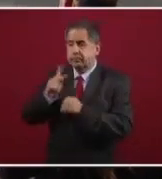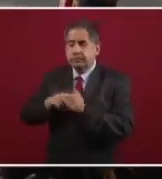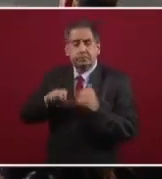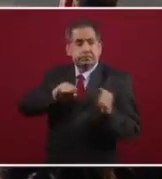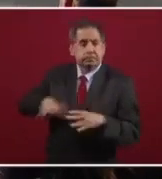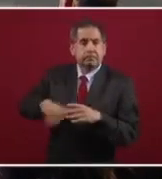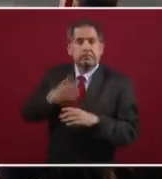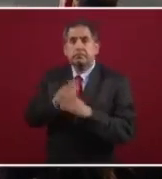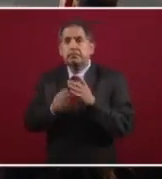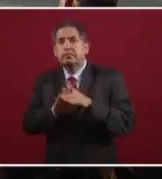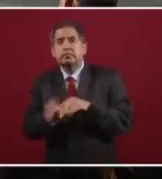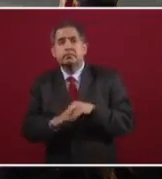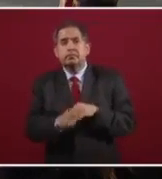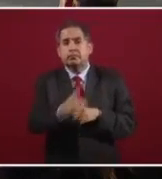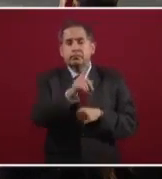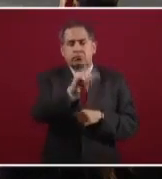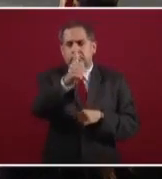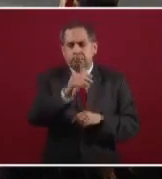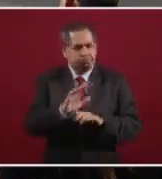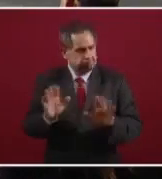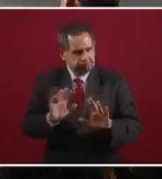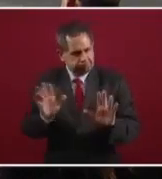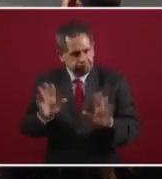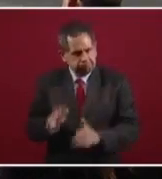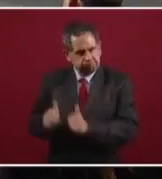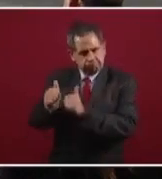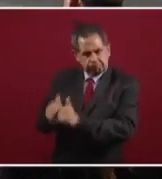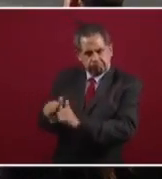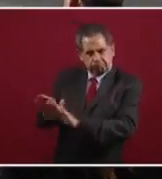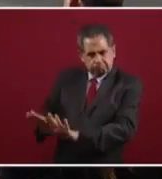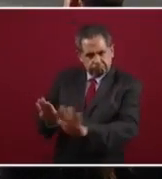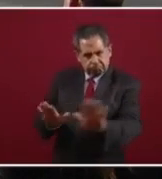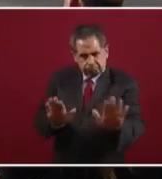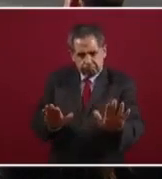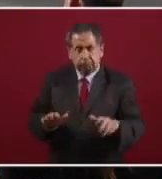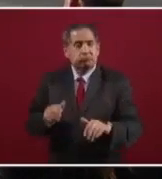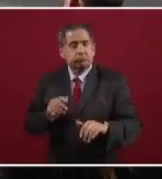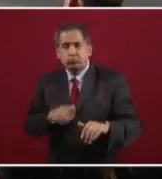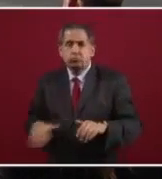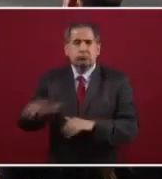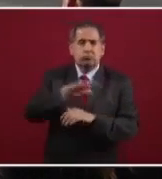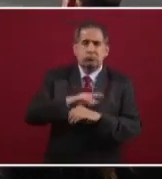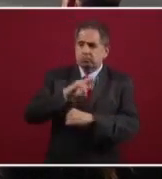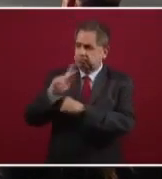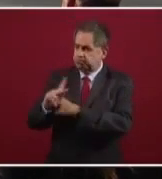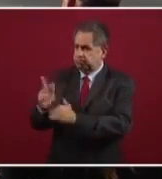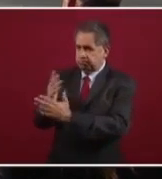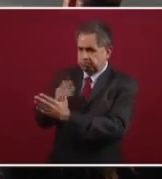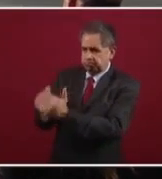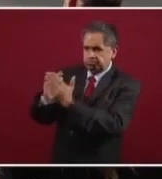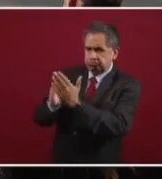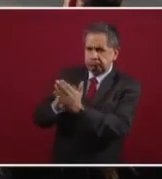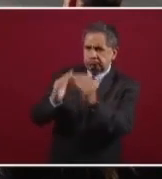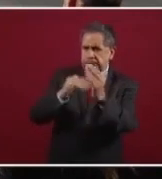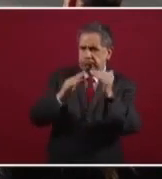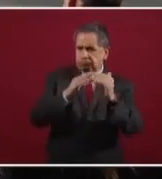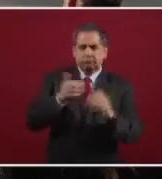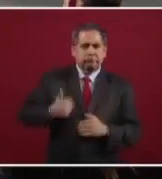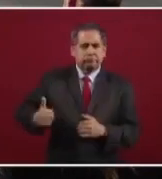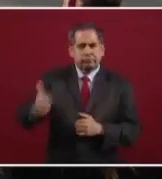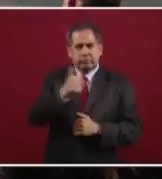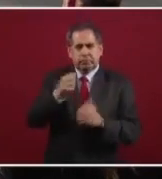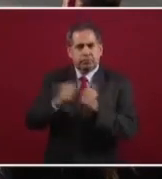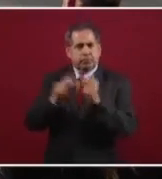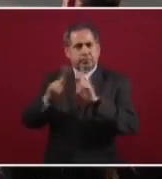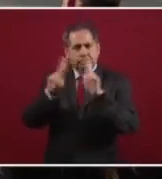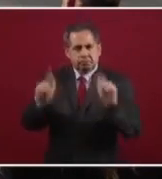otro país. Queremos que toda nuestra nación florezca, que todas las naciones florezcan en